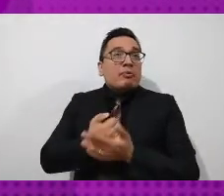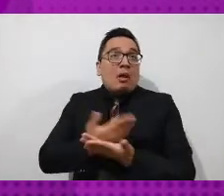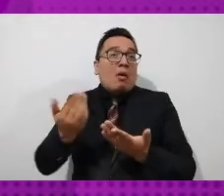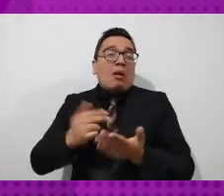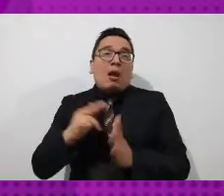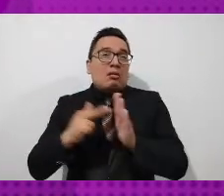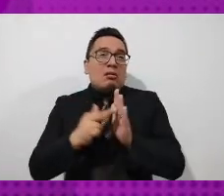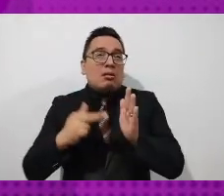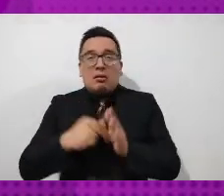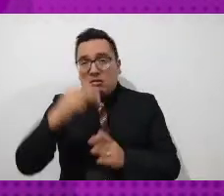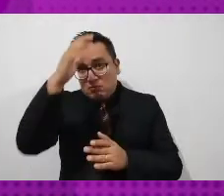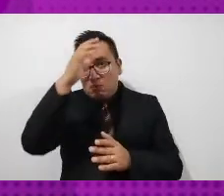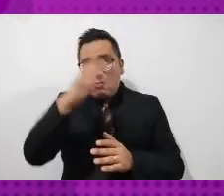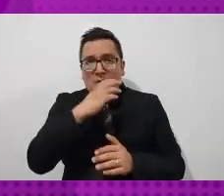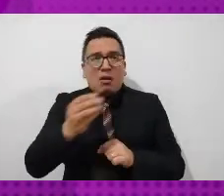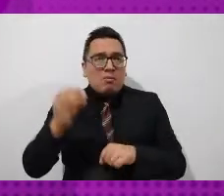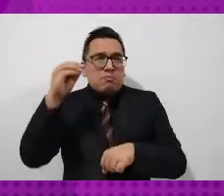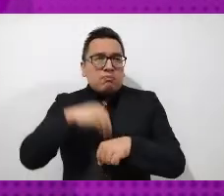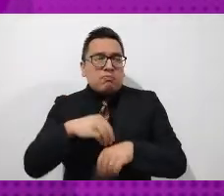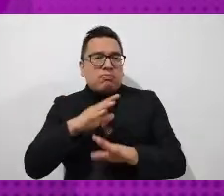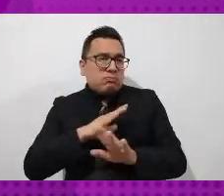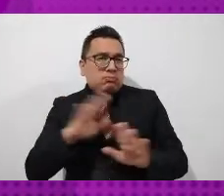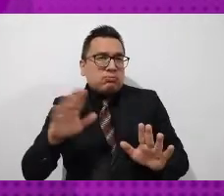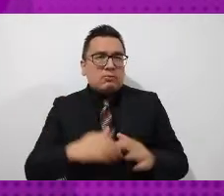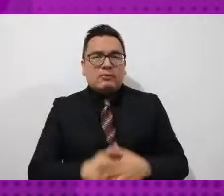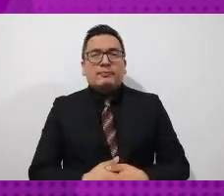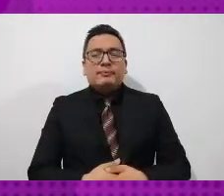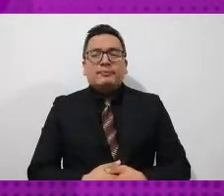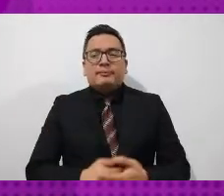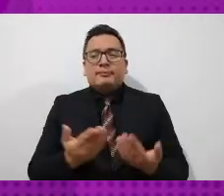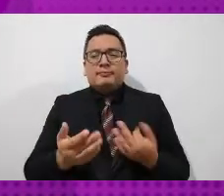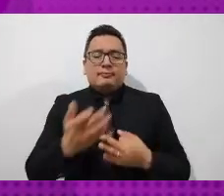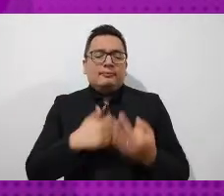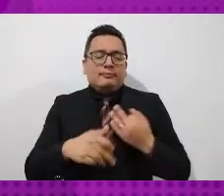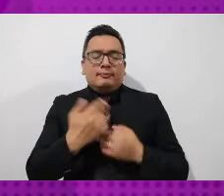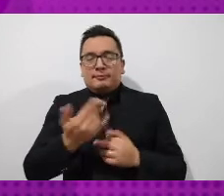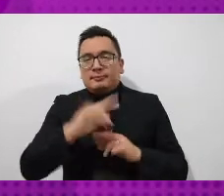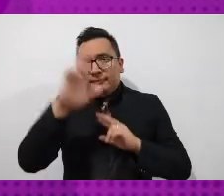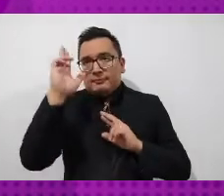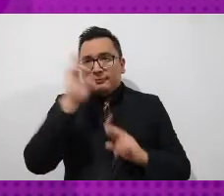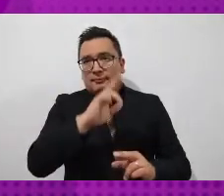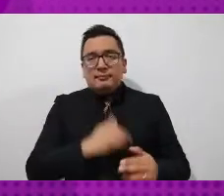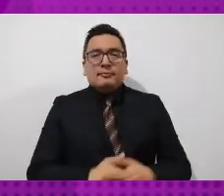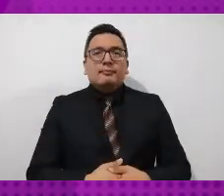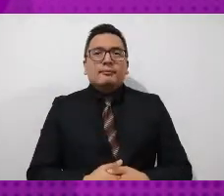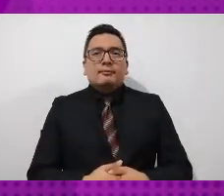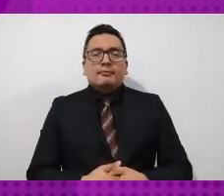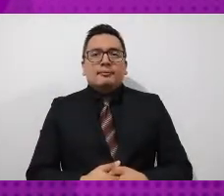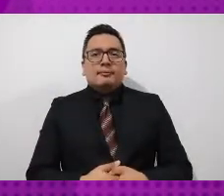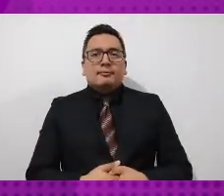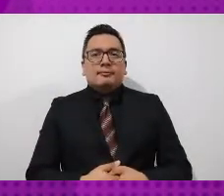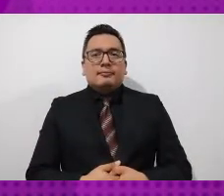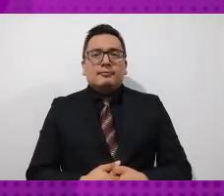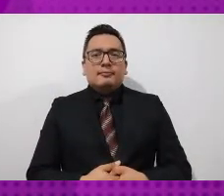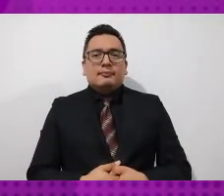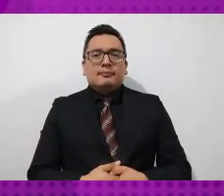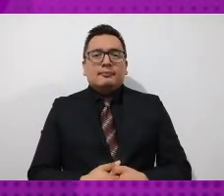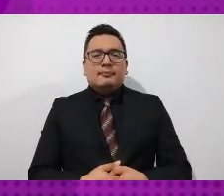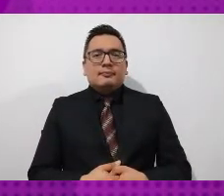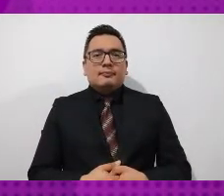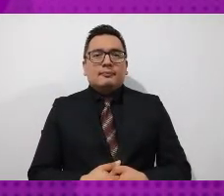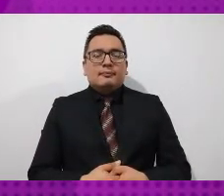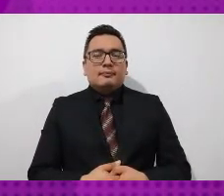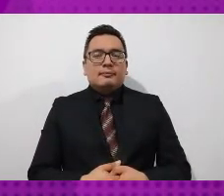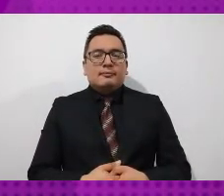vigente que nos regula a todos y a todas en nuestra entidad. Consejero, ¿y tiene que